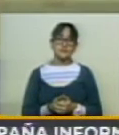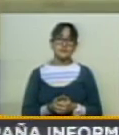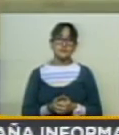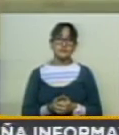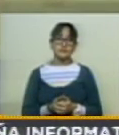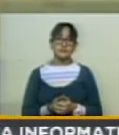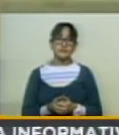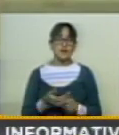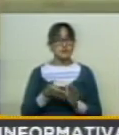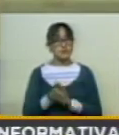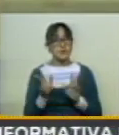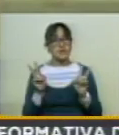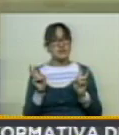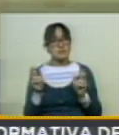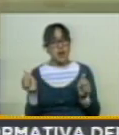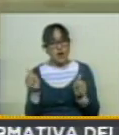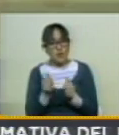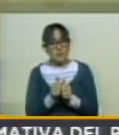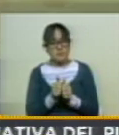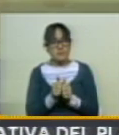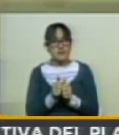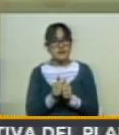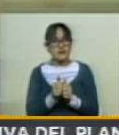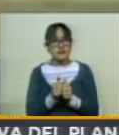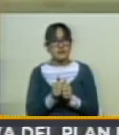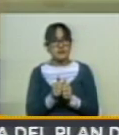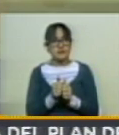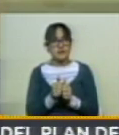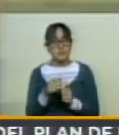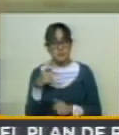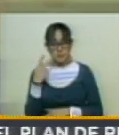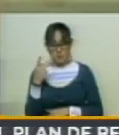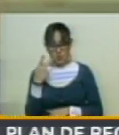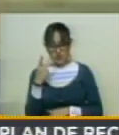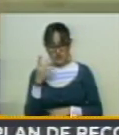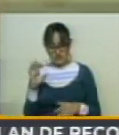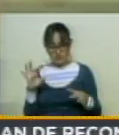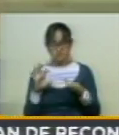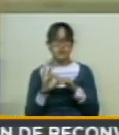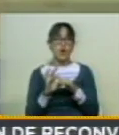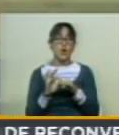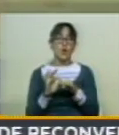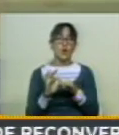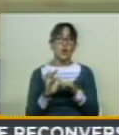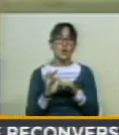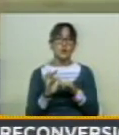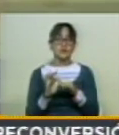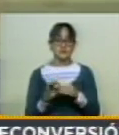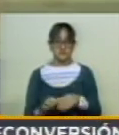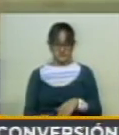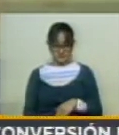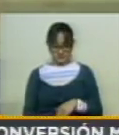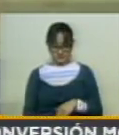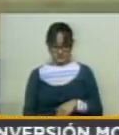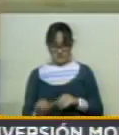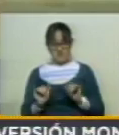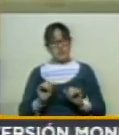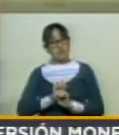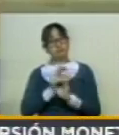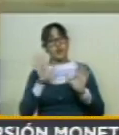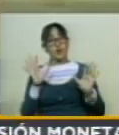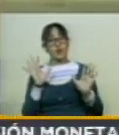En relación a los acompañantes políticos por alianza, como hemos dicho, como la aclaratoria, es